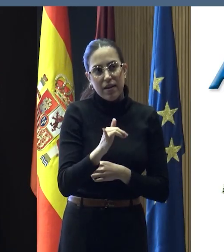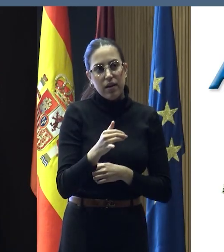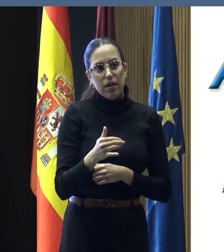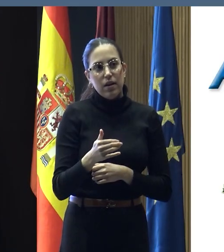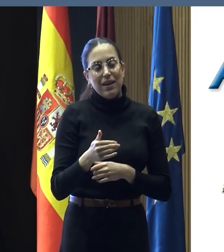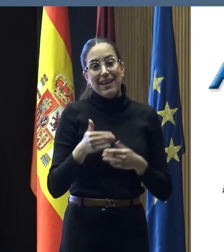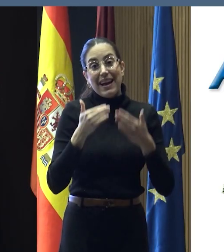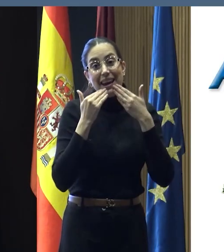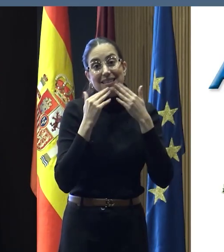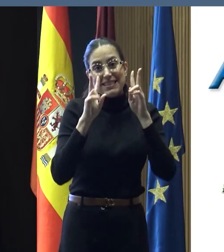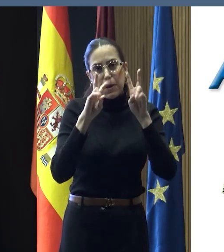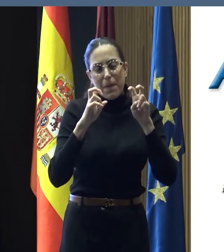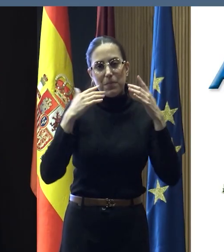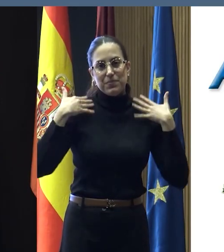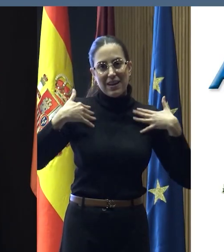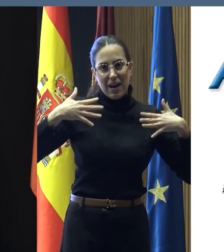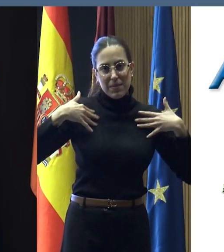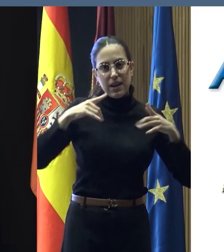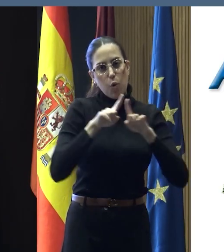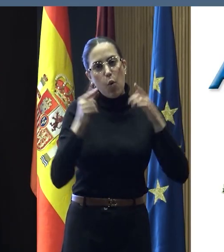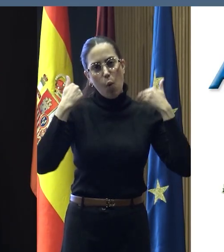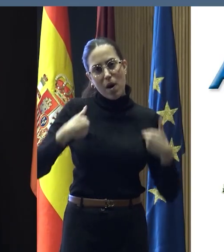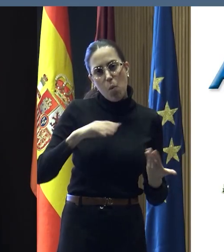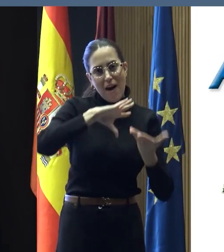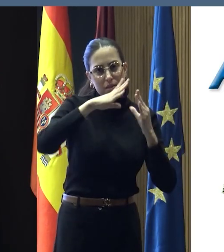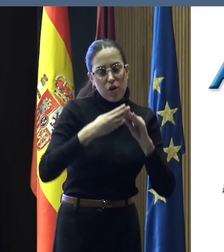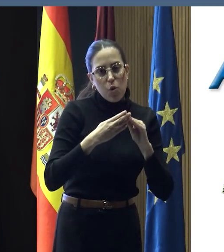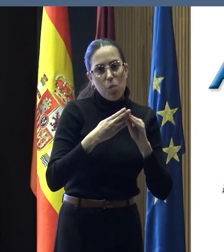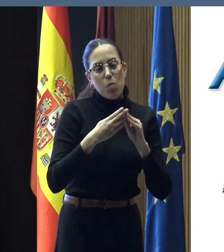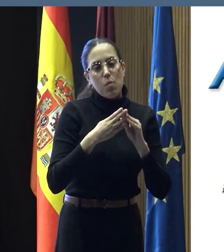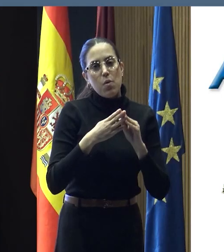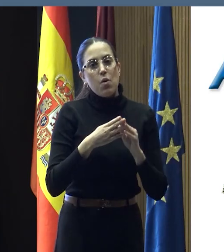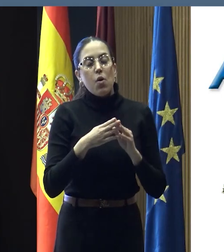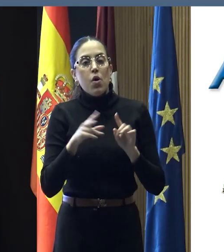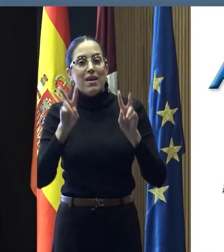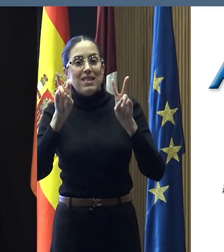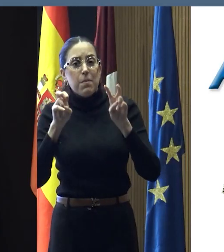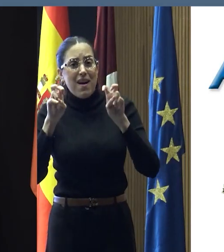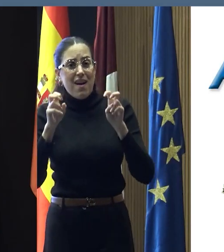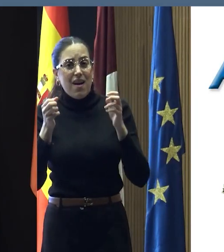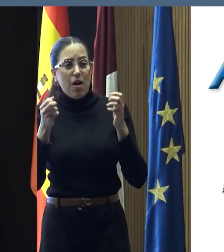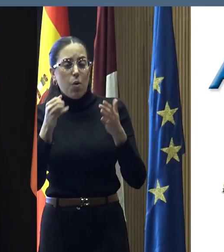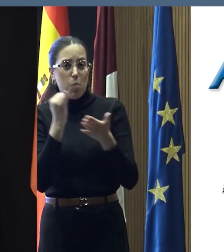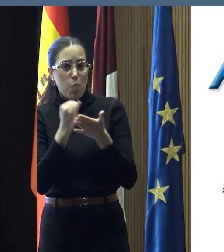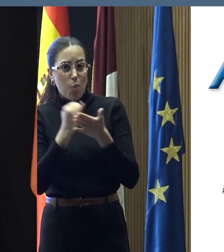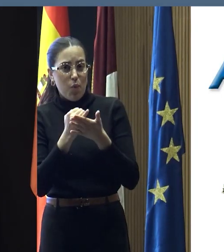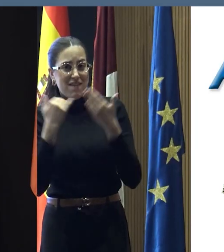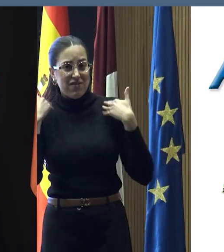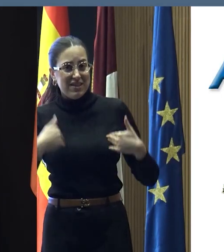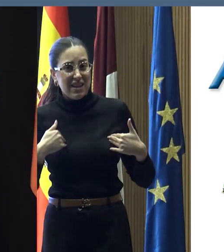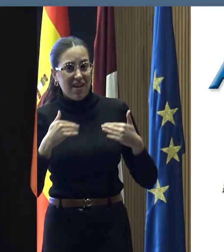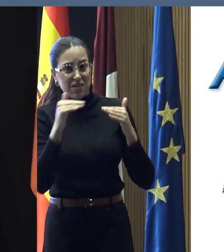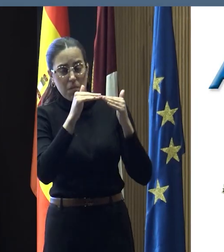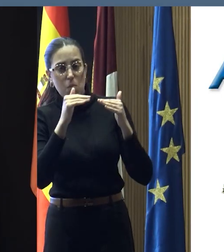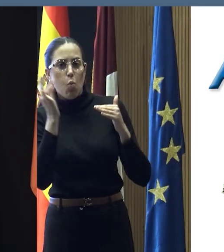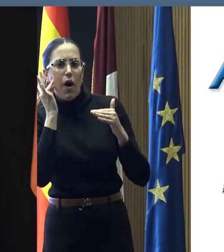camisa nueva que es propia de las mujeres, las pruebas físicas han podido bajar. Mi hijo, que es guardia civil,